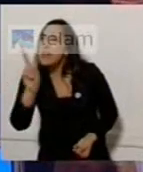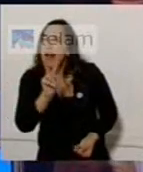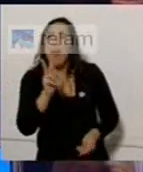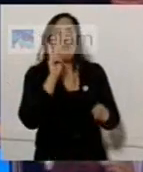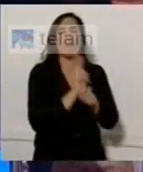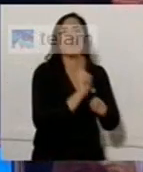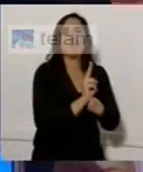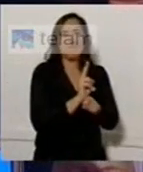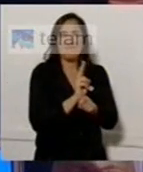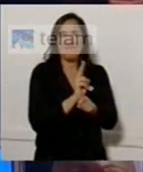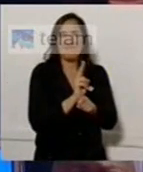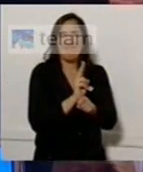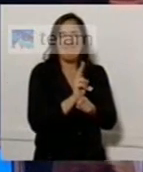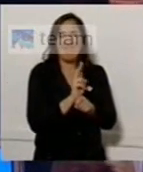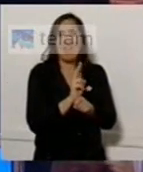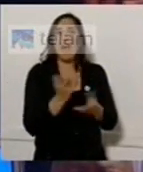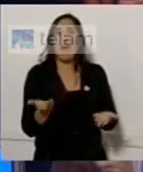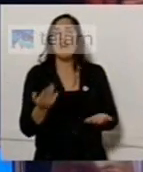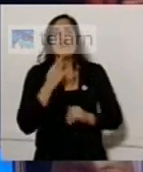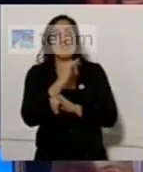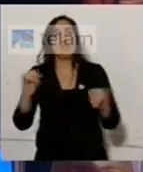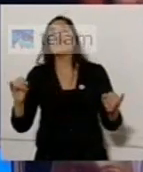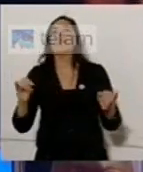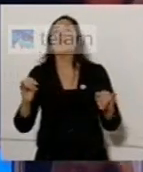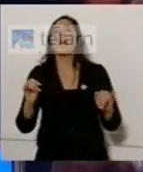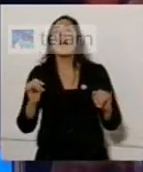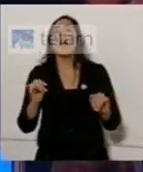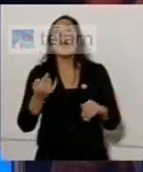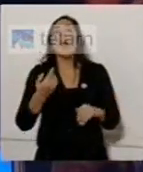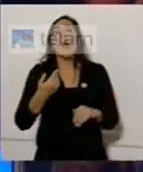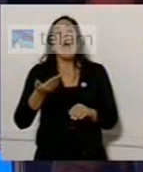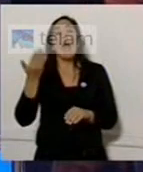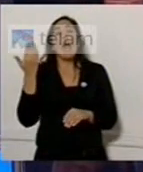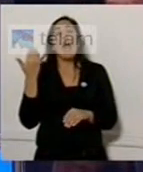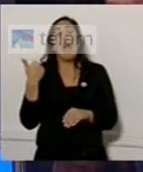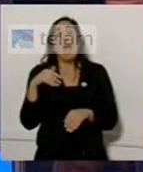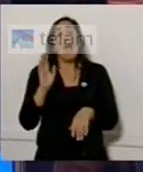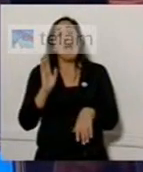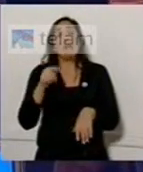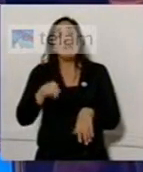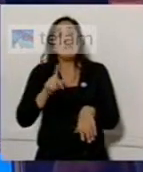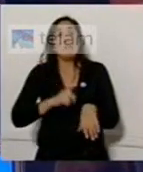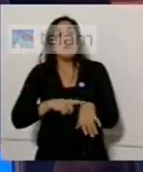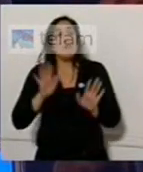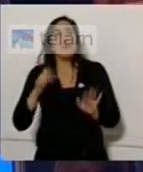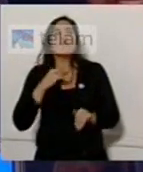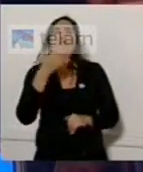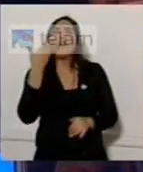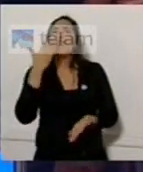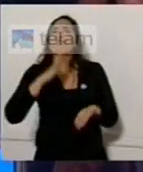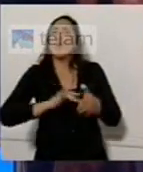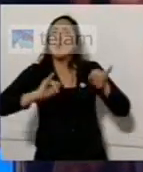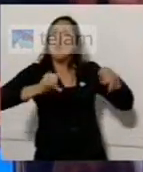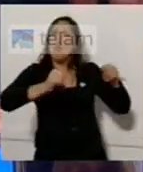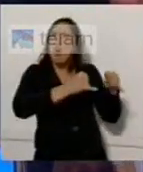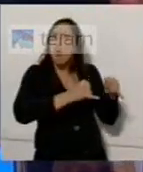al momento empezaron a, quiero decirles algo, al momento empezaron a llegarme, yo en ese momento hablé de los jóvenes,